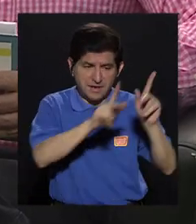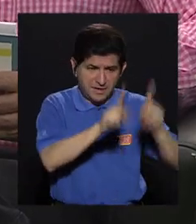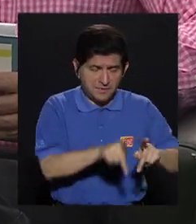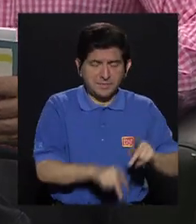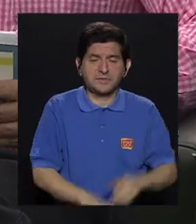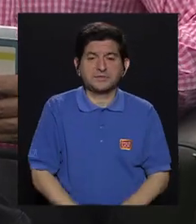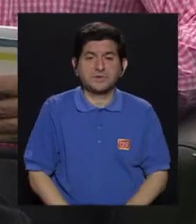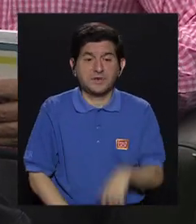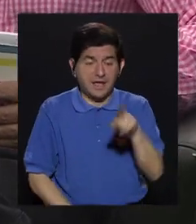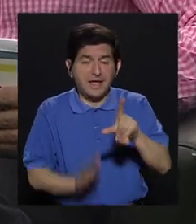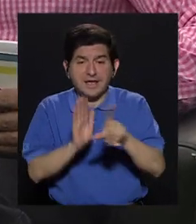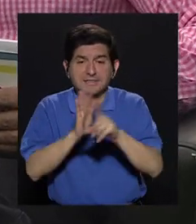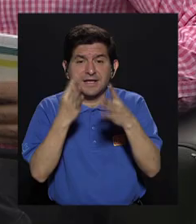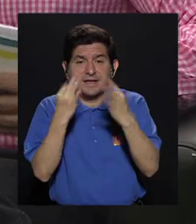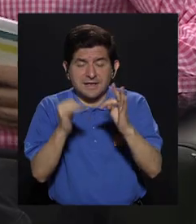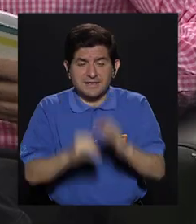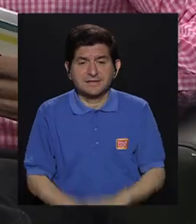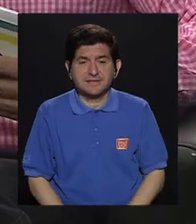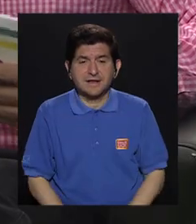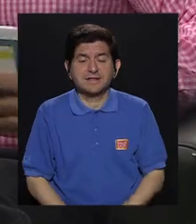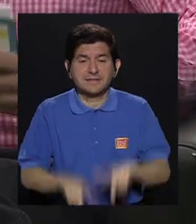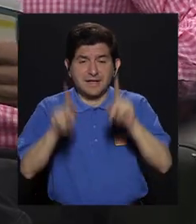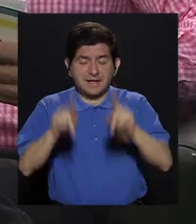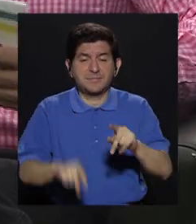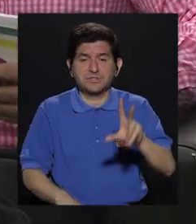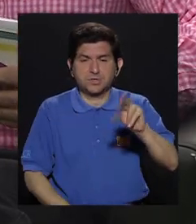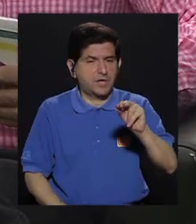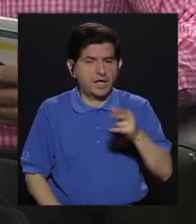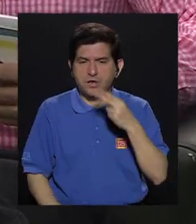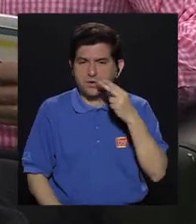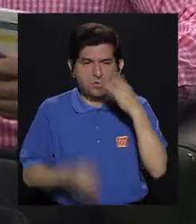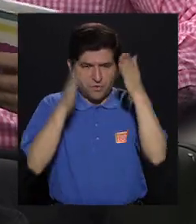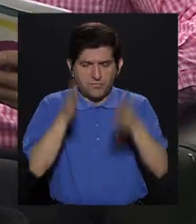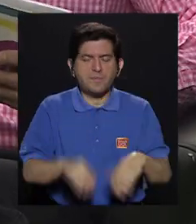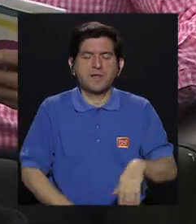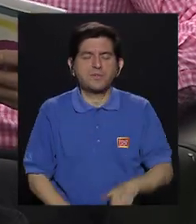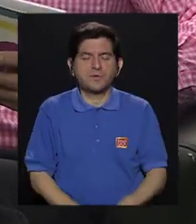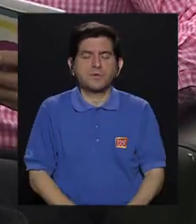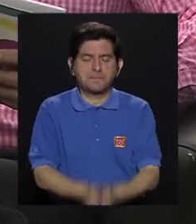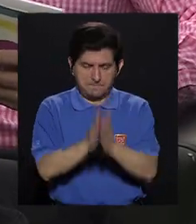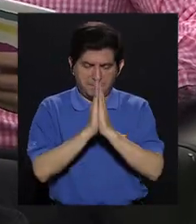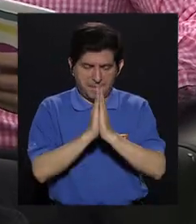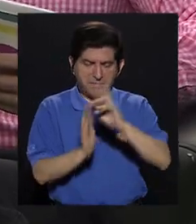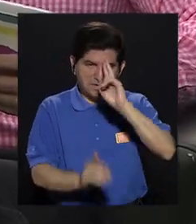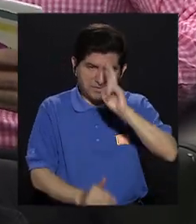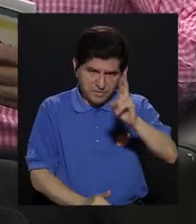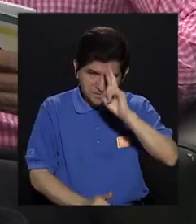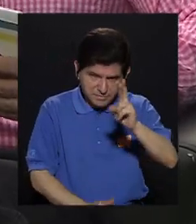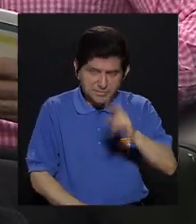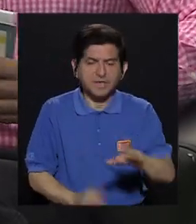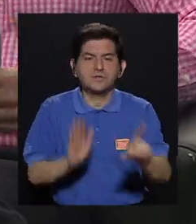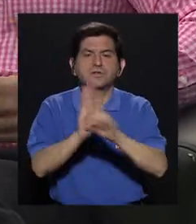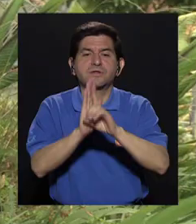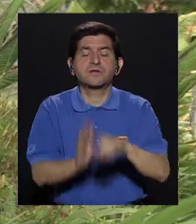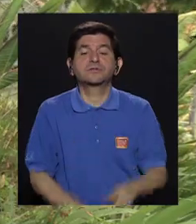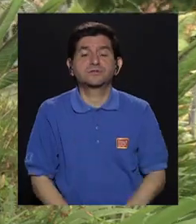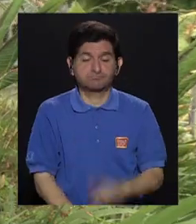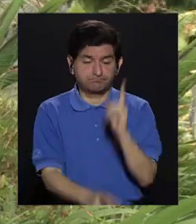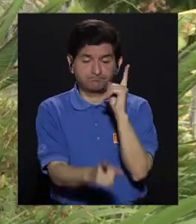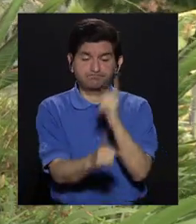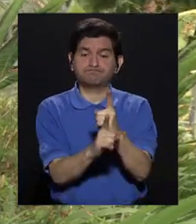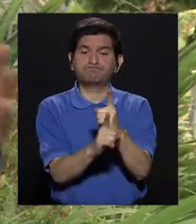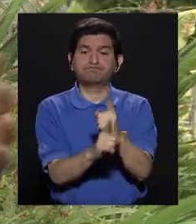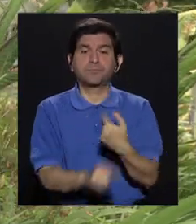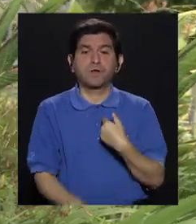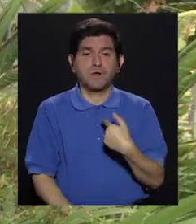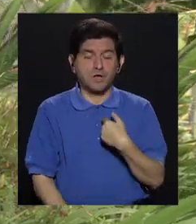una ley para empoderar al no fumador, uh-huh, a que se les respete su derecho, uh-huh, ¿cierto? Efectivamente,